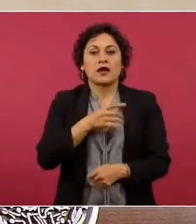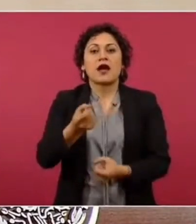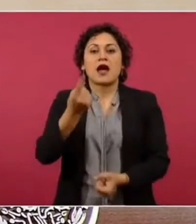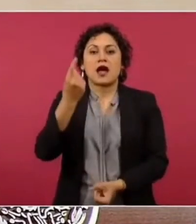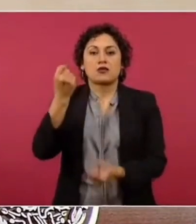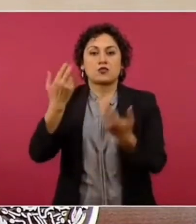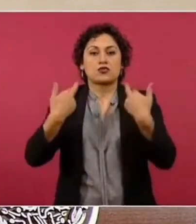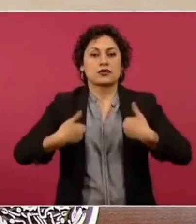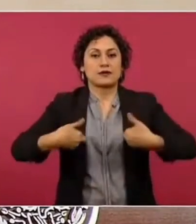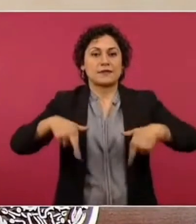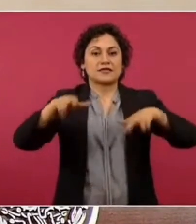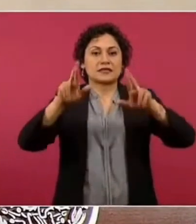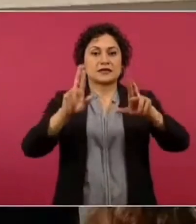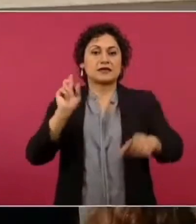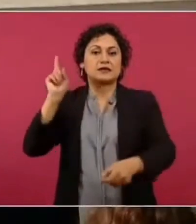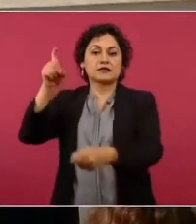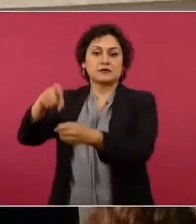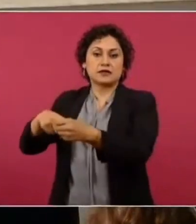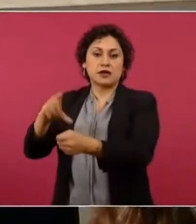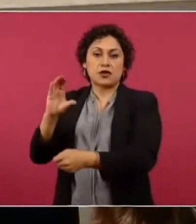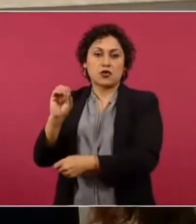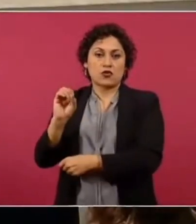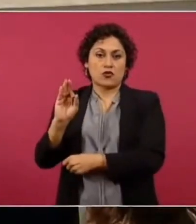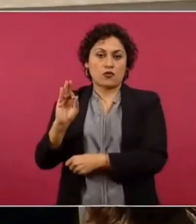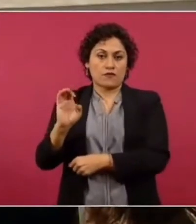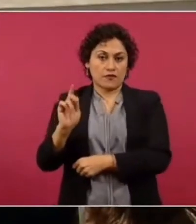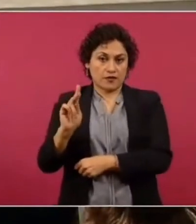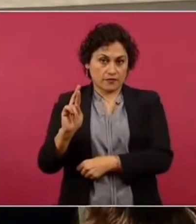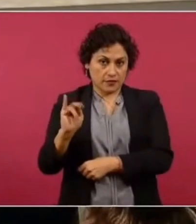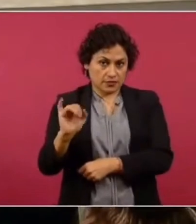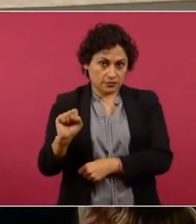representantes en COFEPRIS.